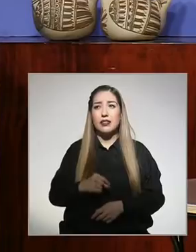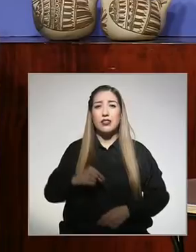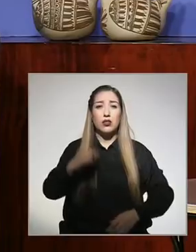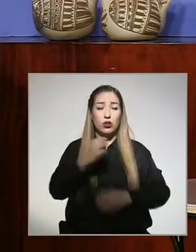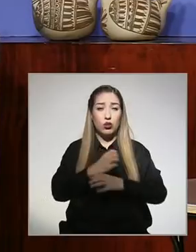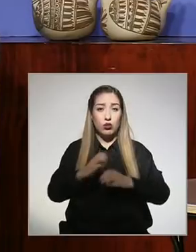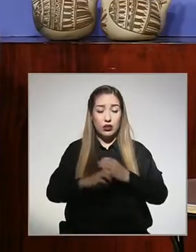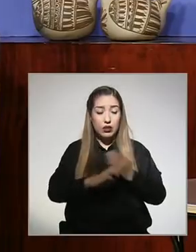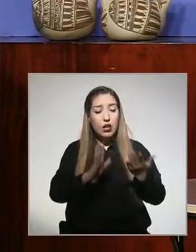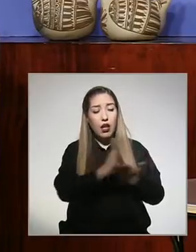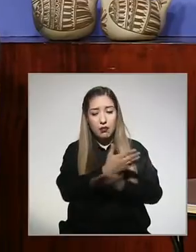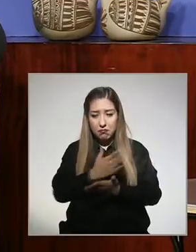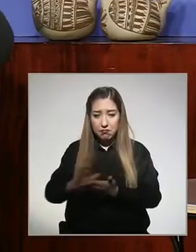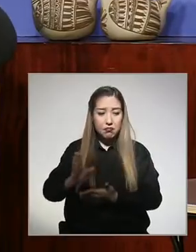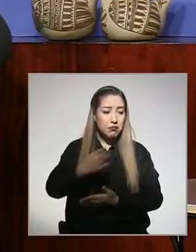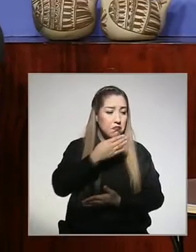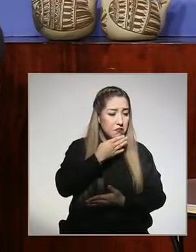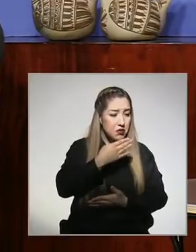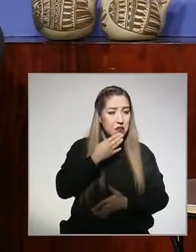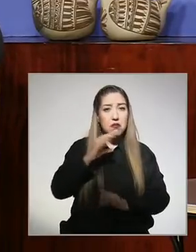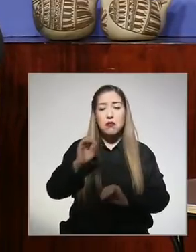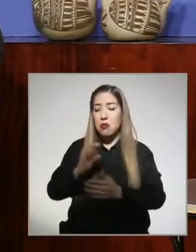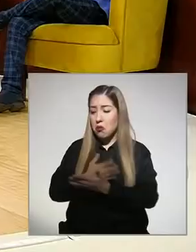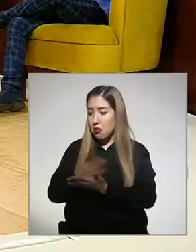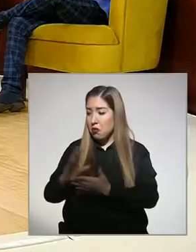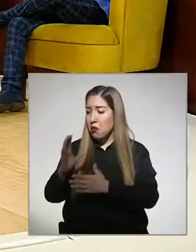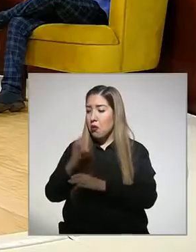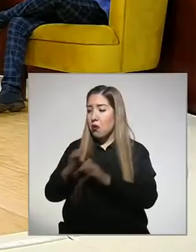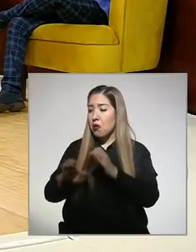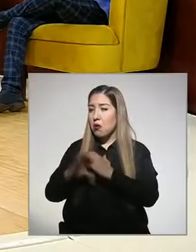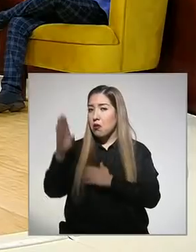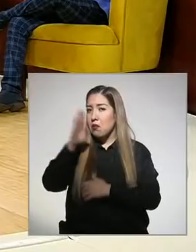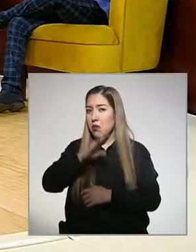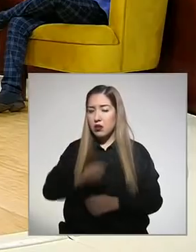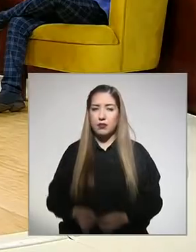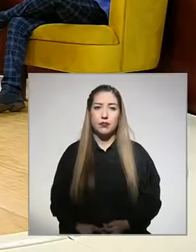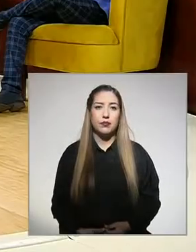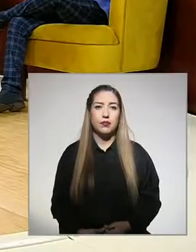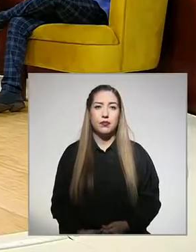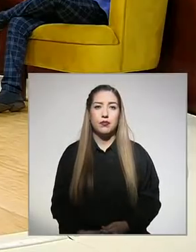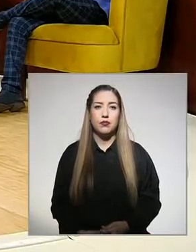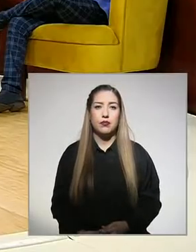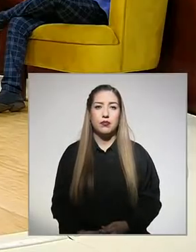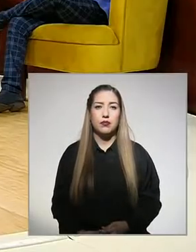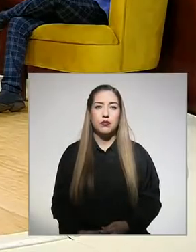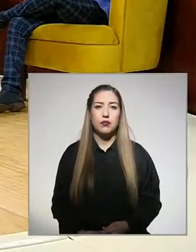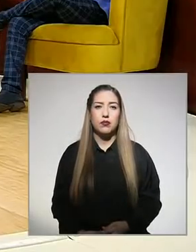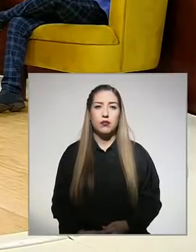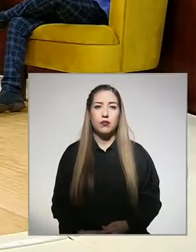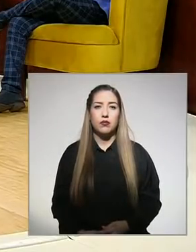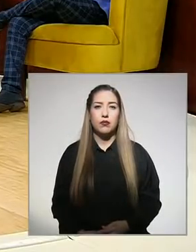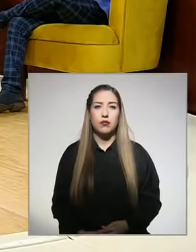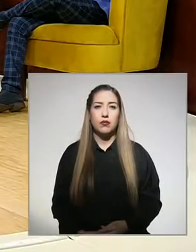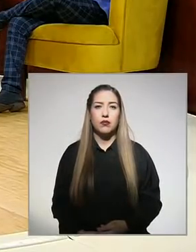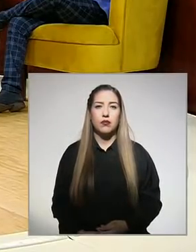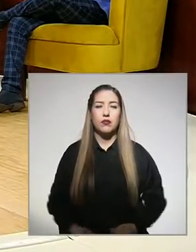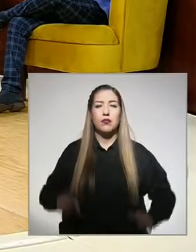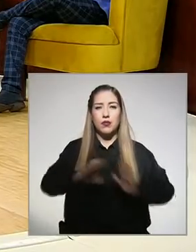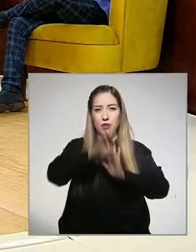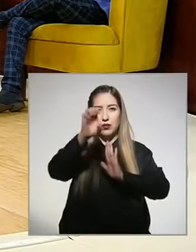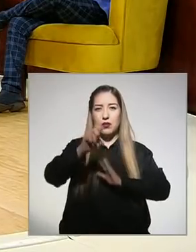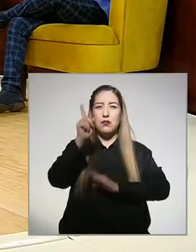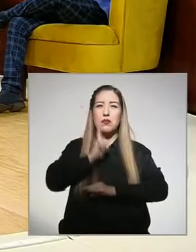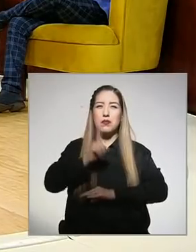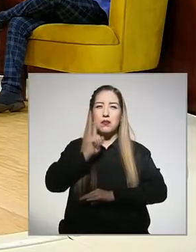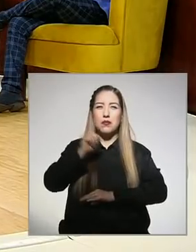que no puedo, porque como dice Vidal, ¿cuántas veces nosotros vemos una noticia, con todo respeto, ¿no? Mujer habla con alienígenas y mañana se acaba el mundo. Y